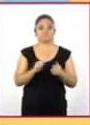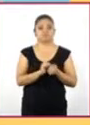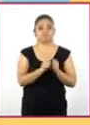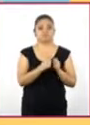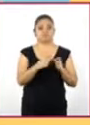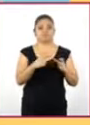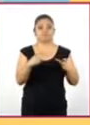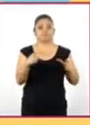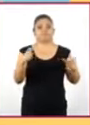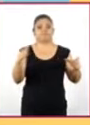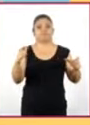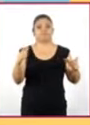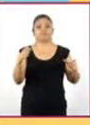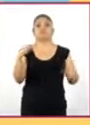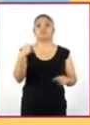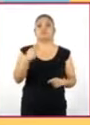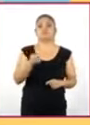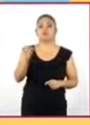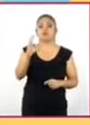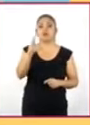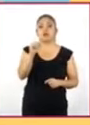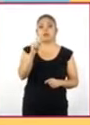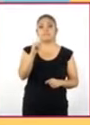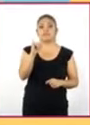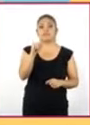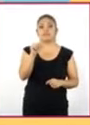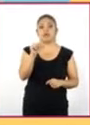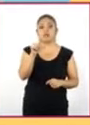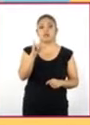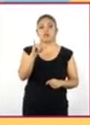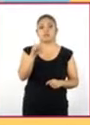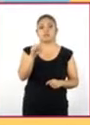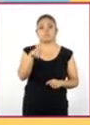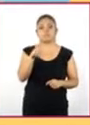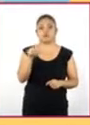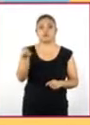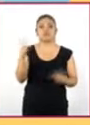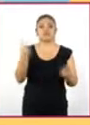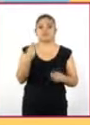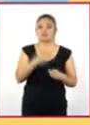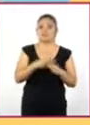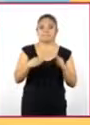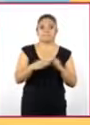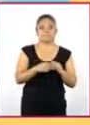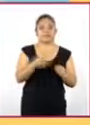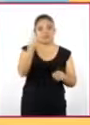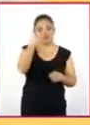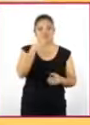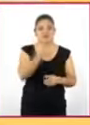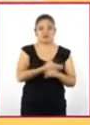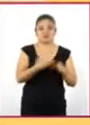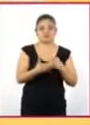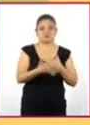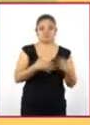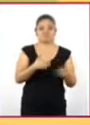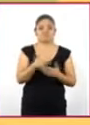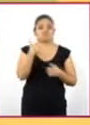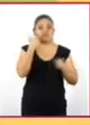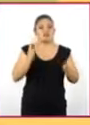capitalismo, un nuevo sistema económico que requería de materias primas a gran escala para elaborar más